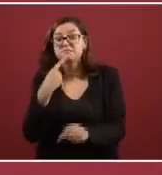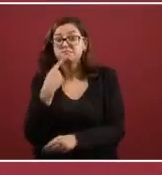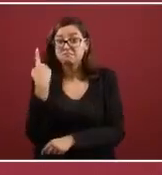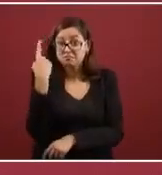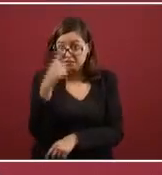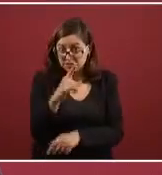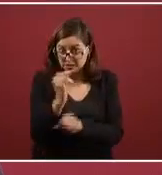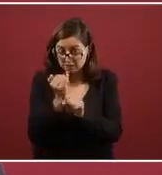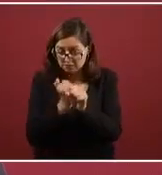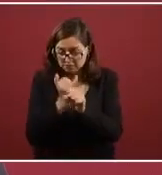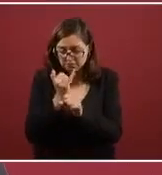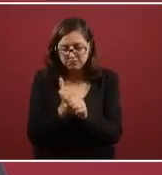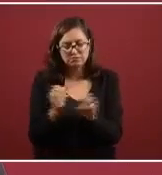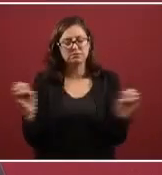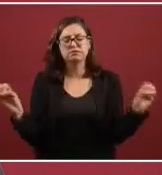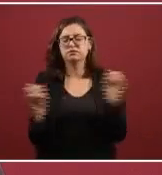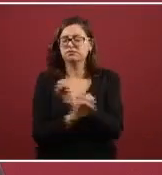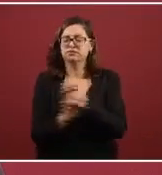investigación